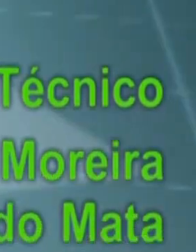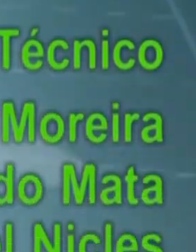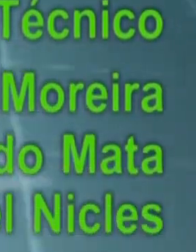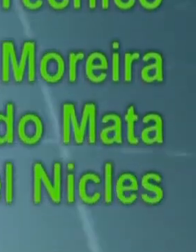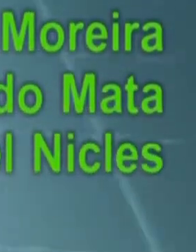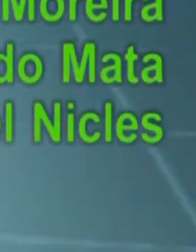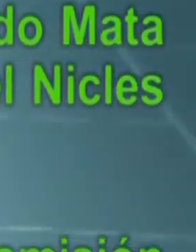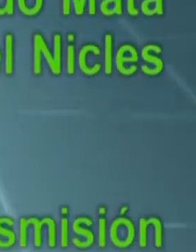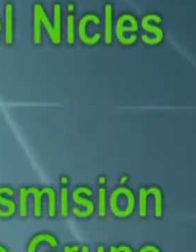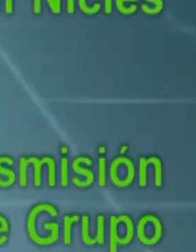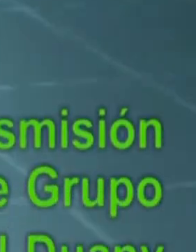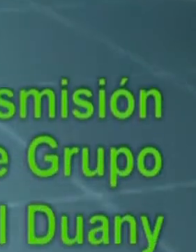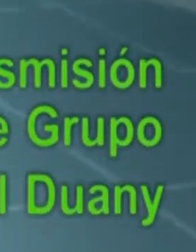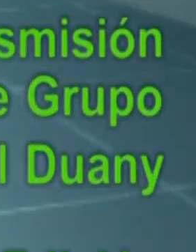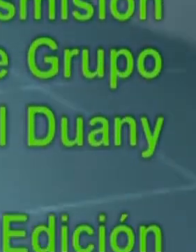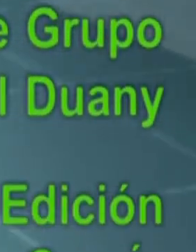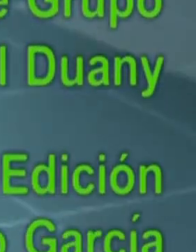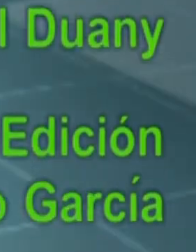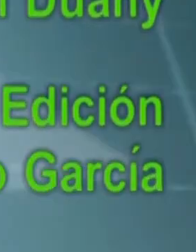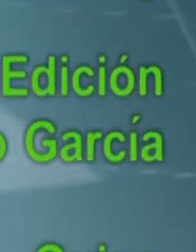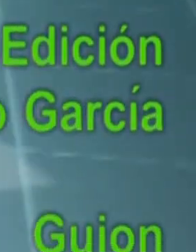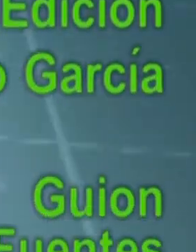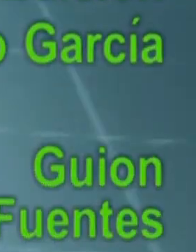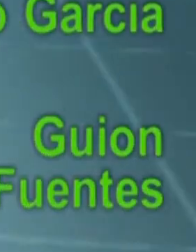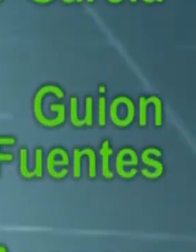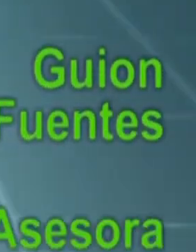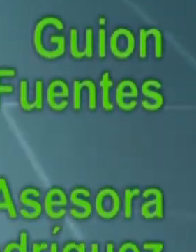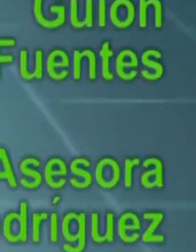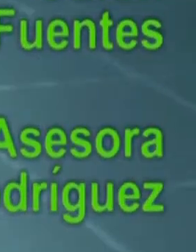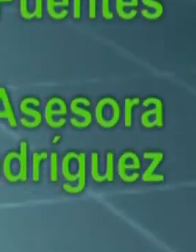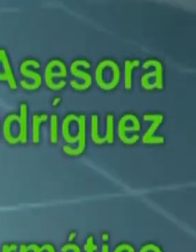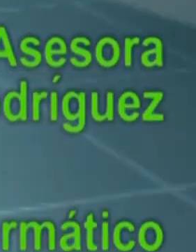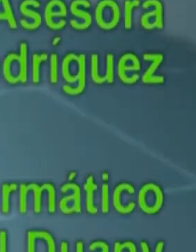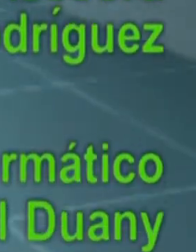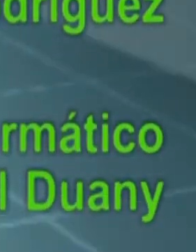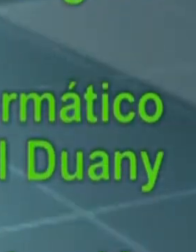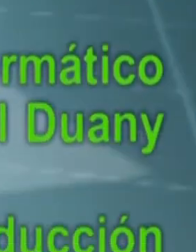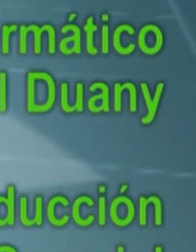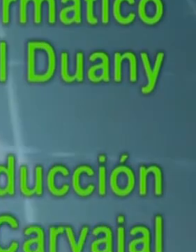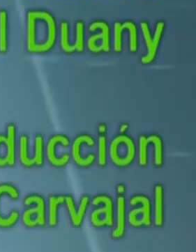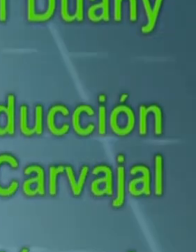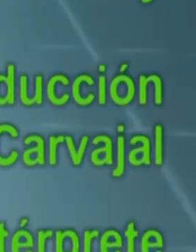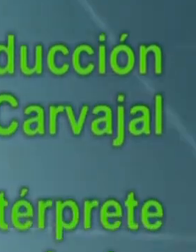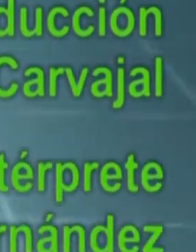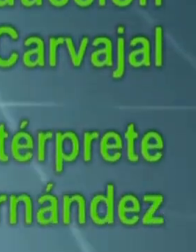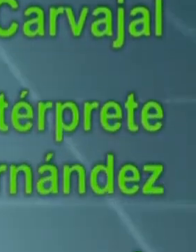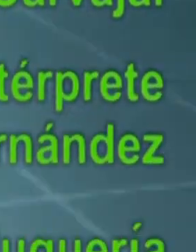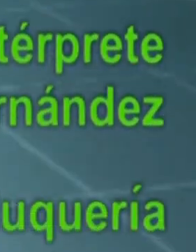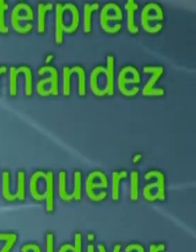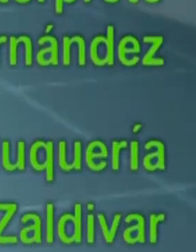su foto aunque sea station el equivalente